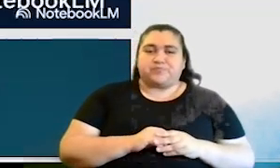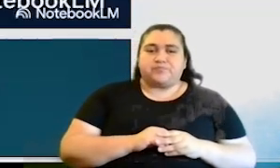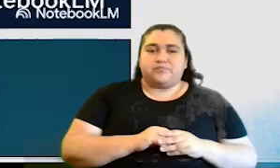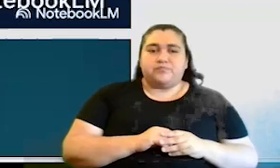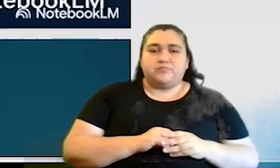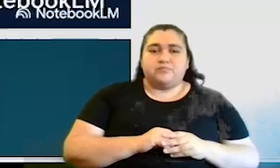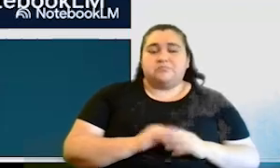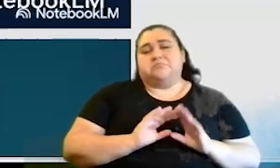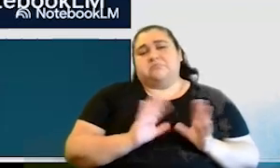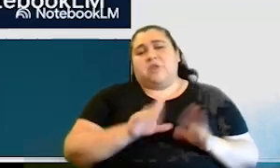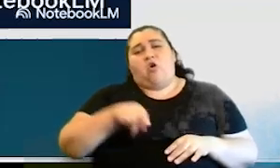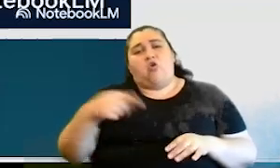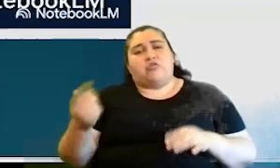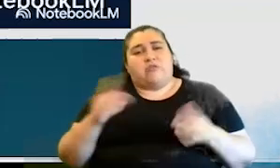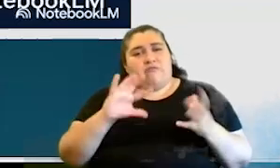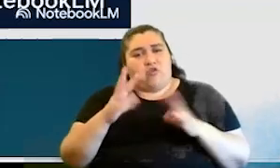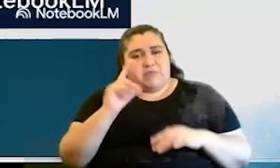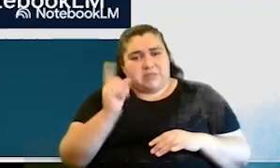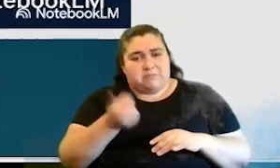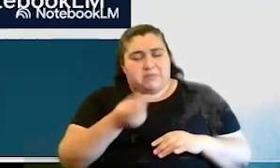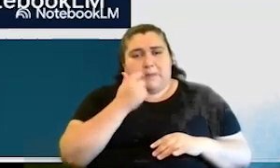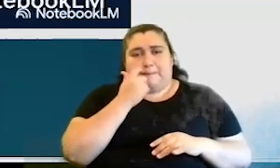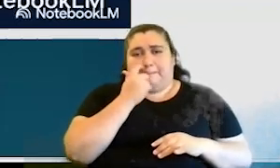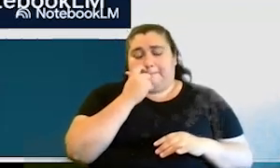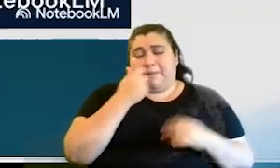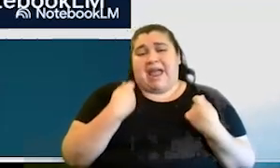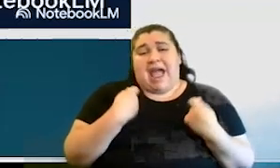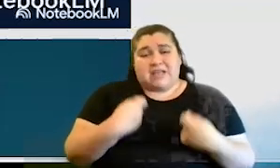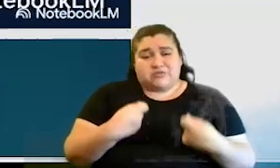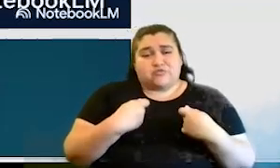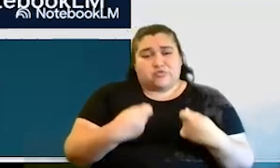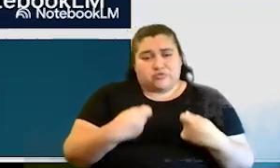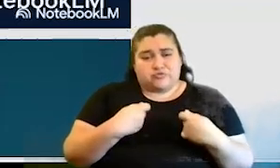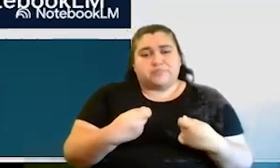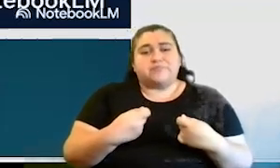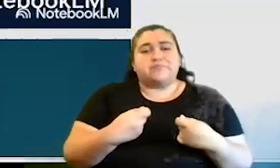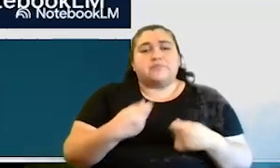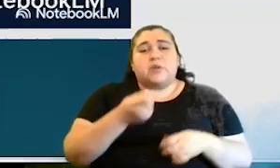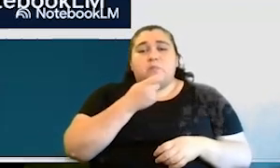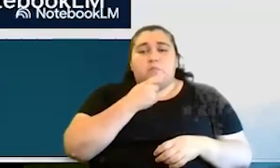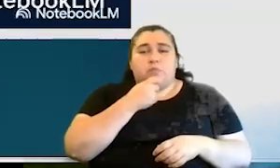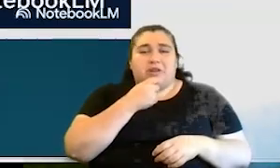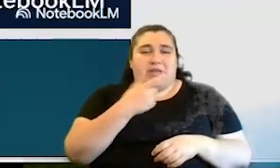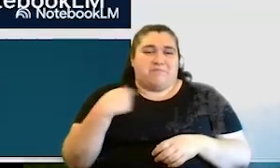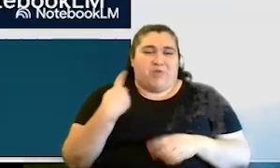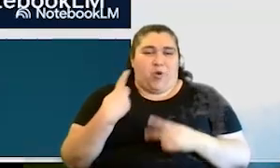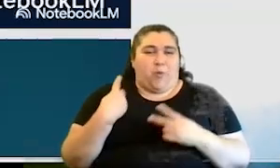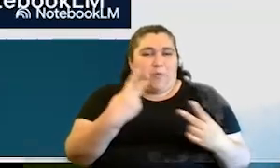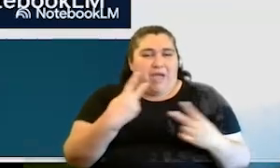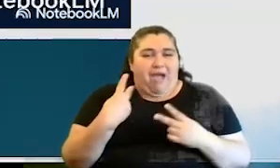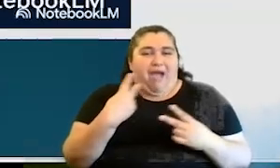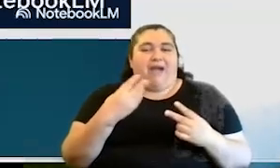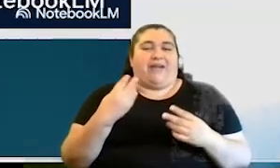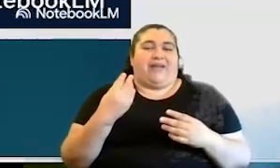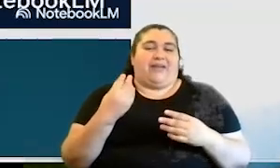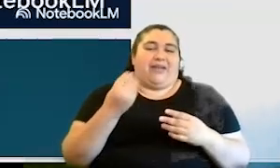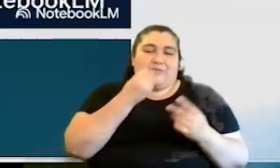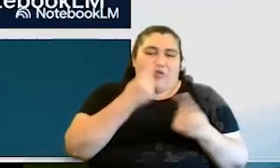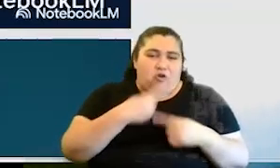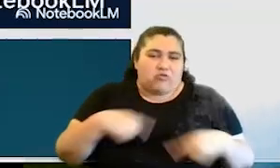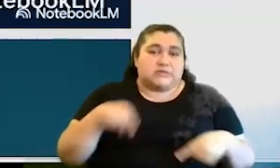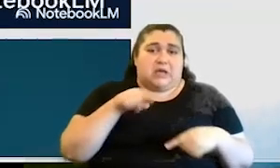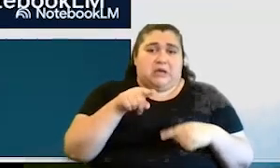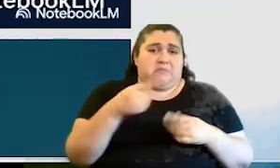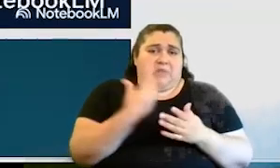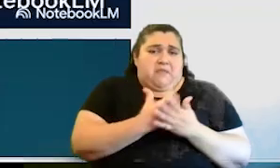Y después, bueno, hay otros gastos que también, por ejemplo, los viáticos nuestros, todo lo que no tenga deducciones por